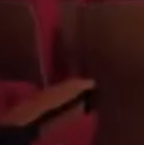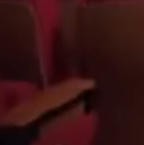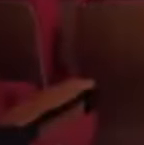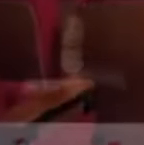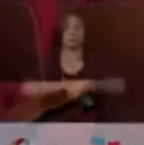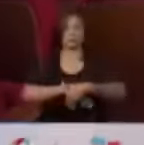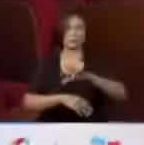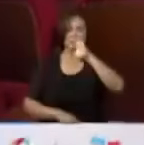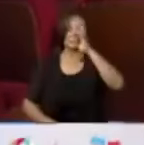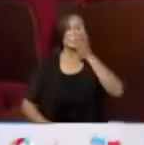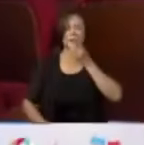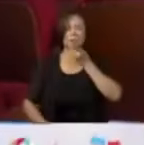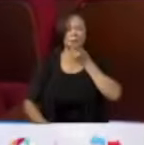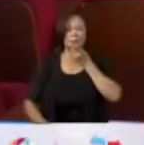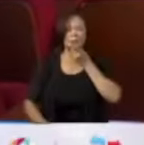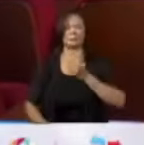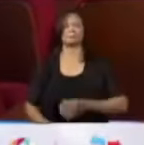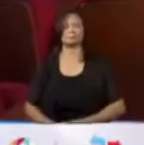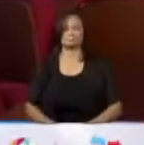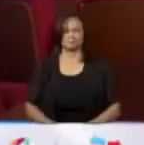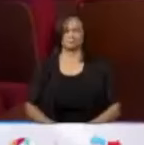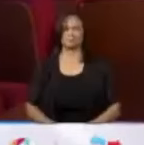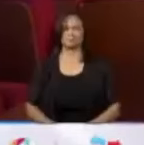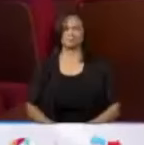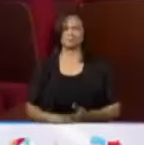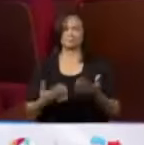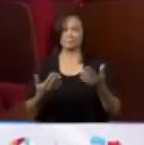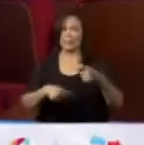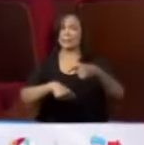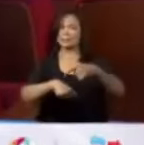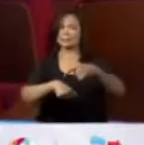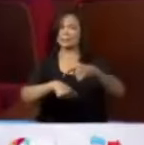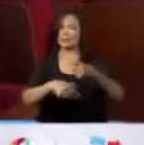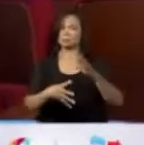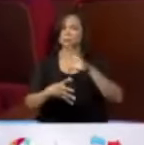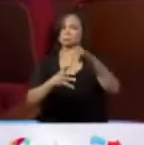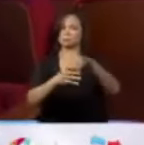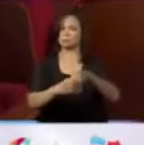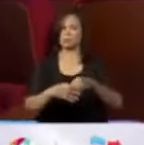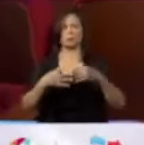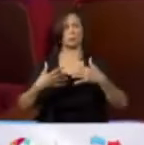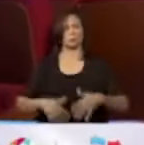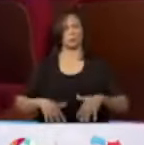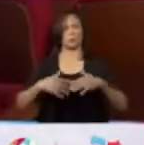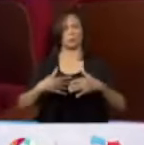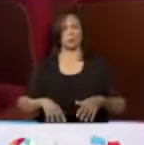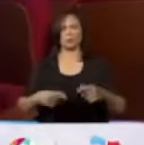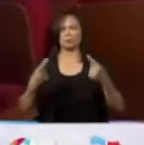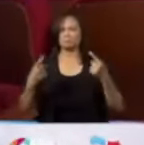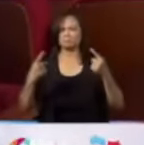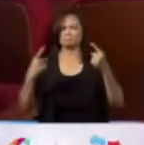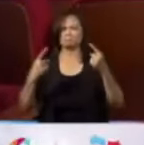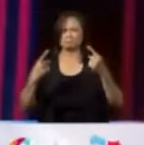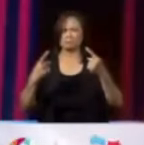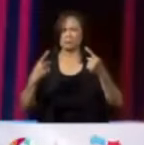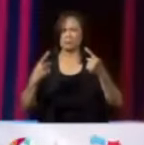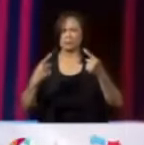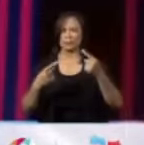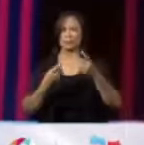Buenas noches, República Dominicana. Ha llegado la hora de ser parte de un momento histórico en nuestra